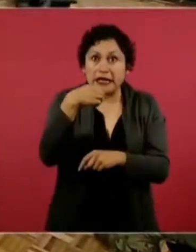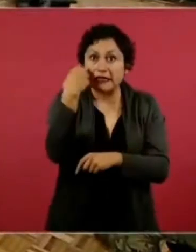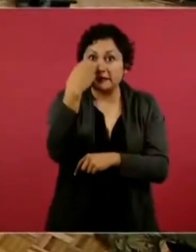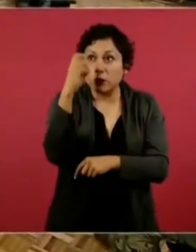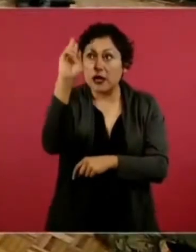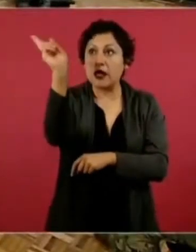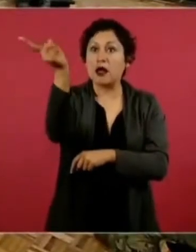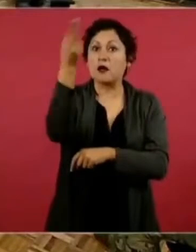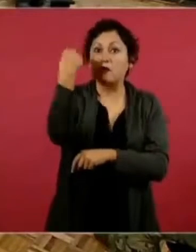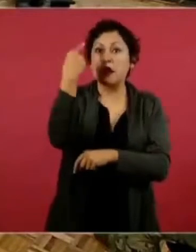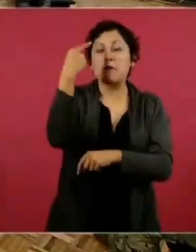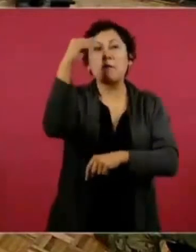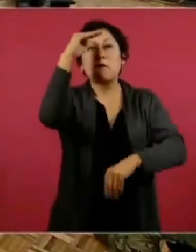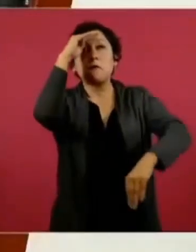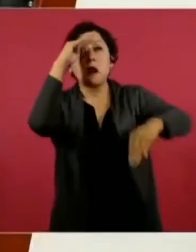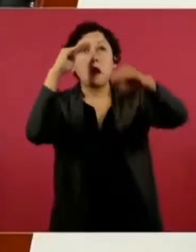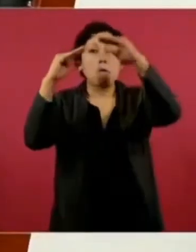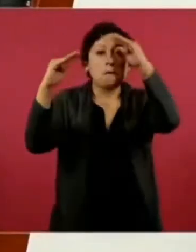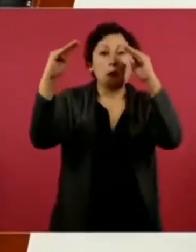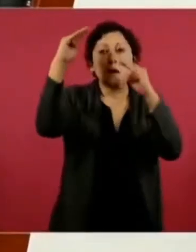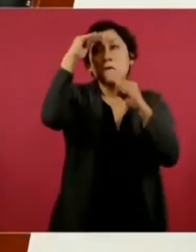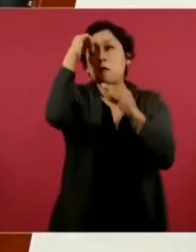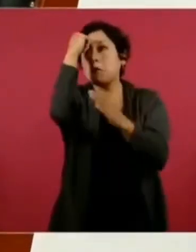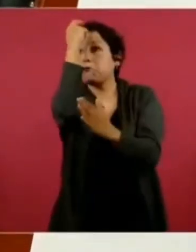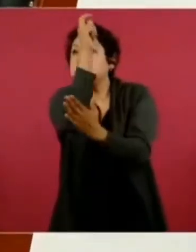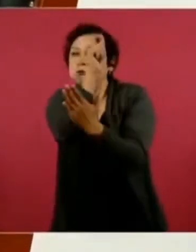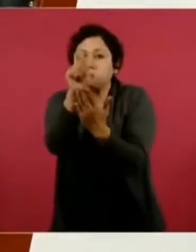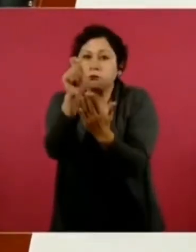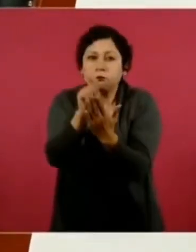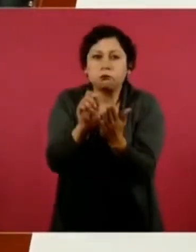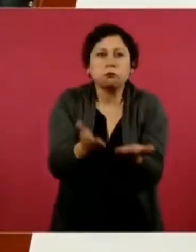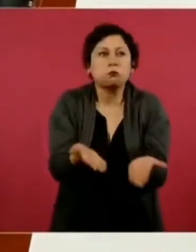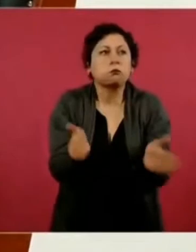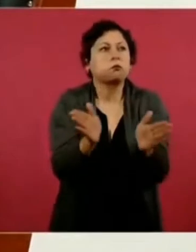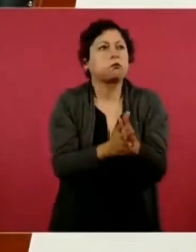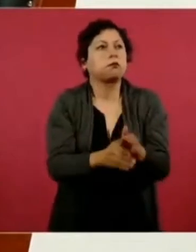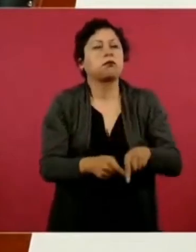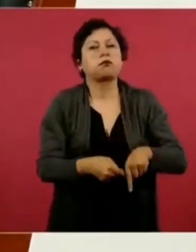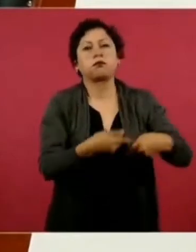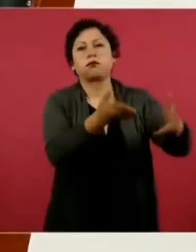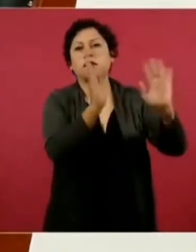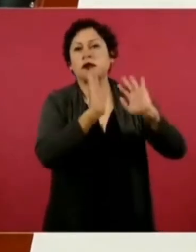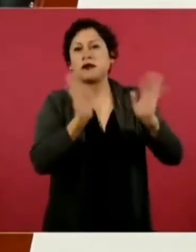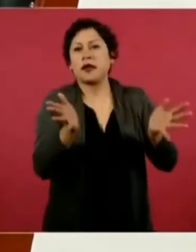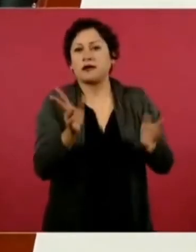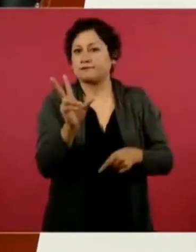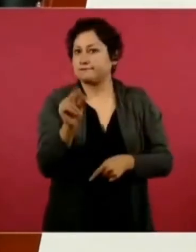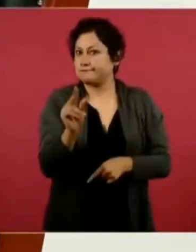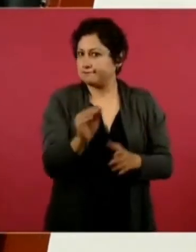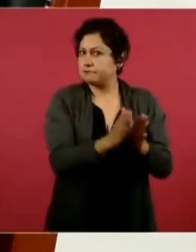Sí es la academia, sí es la teoría, pero la práctica. Entonces,